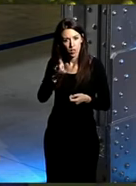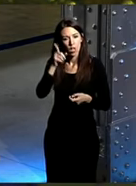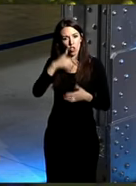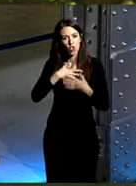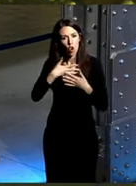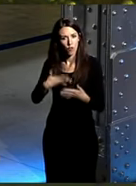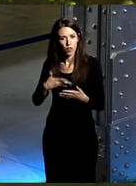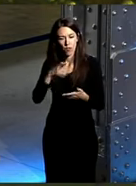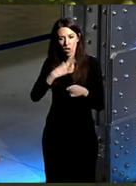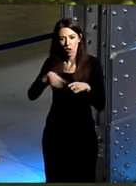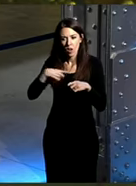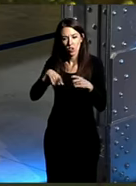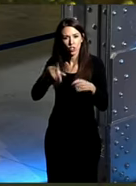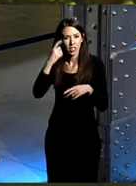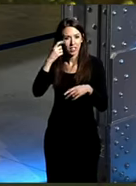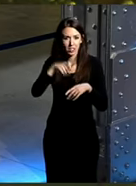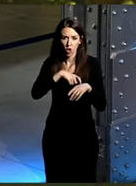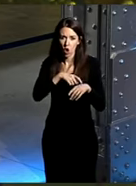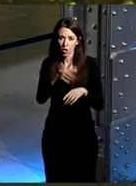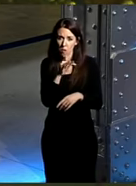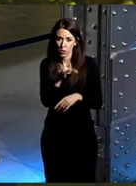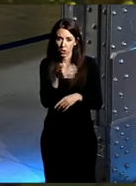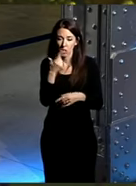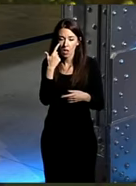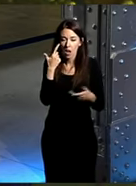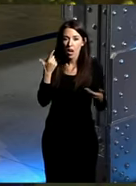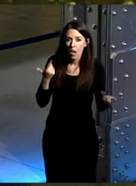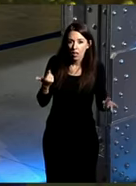de confianza, tomar cosas de la psicología positiva, a ver,